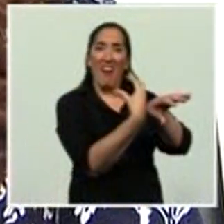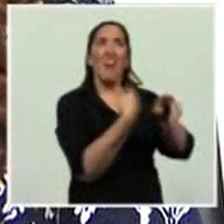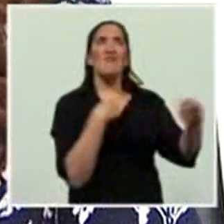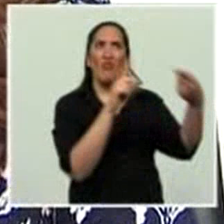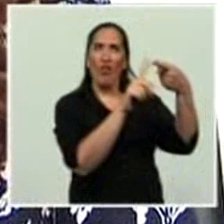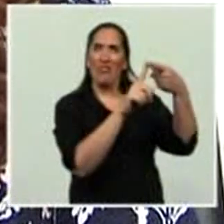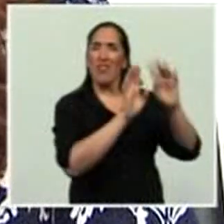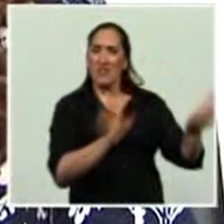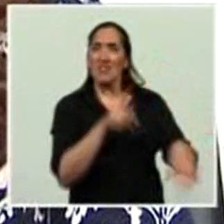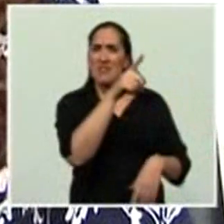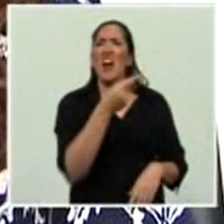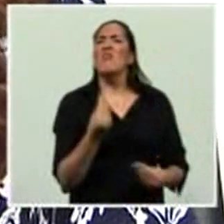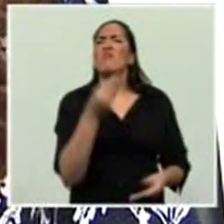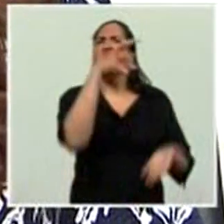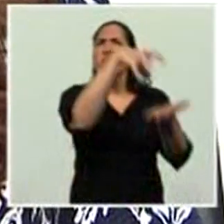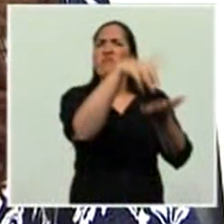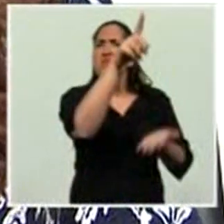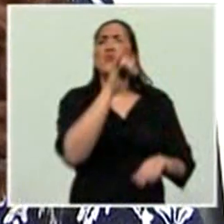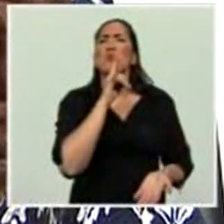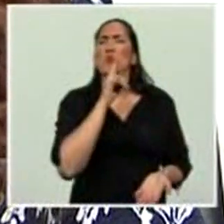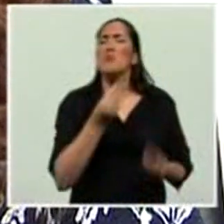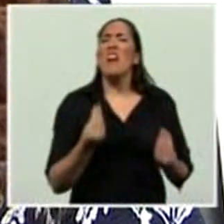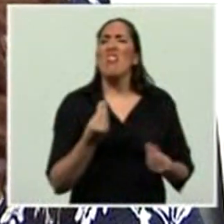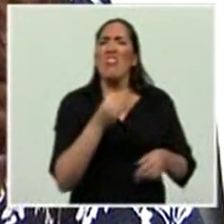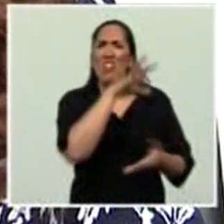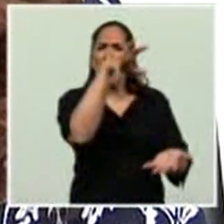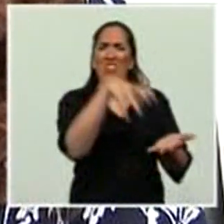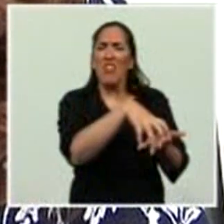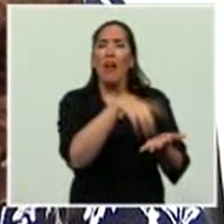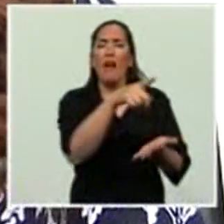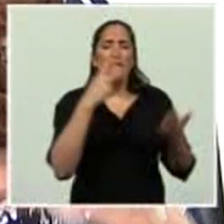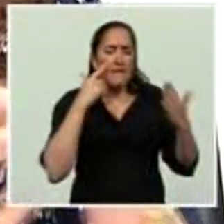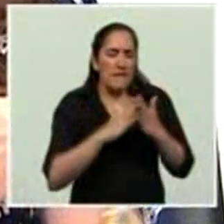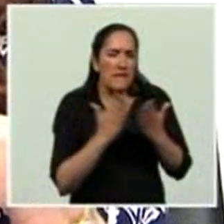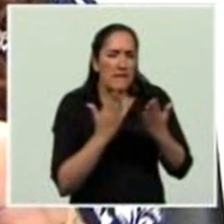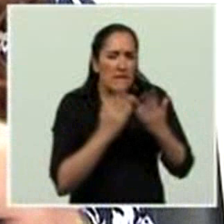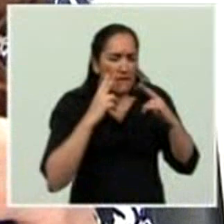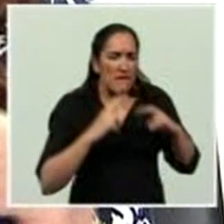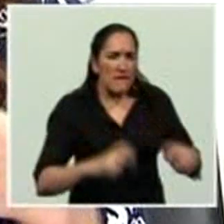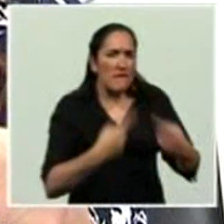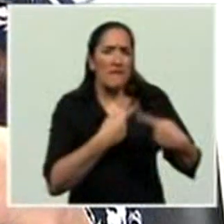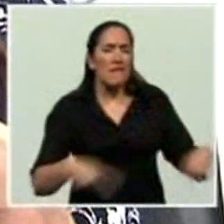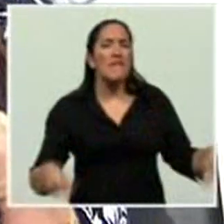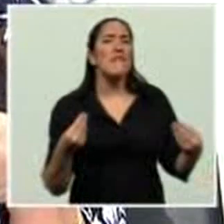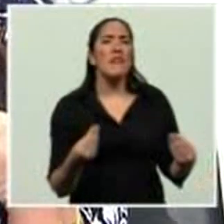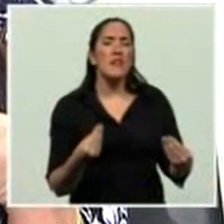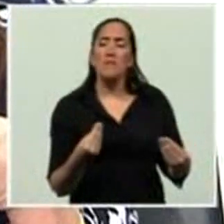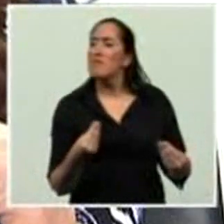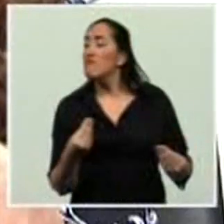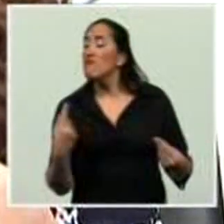escuchando Qué se hace en serela compatriotas en serela se estudia todo lo que tiene que ver con